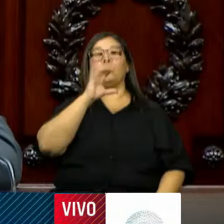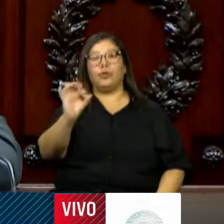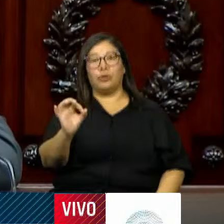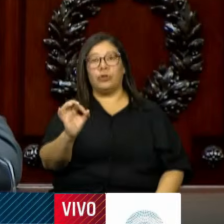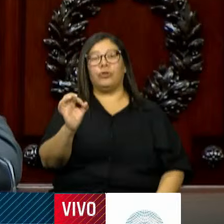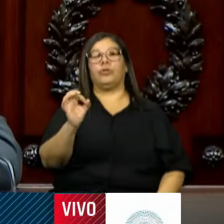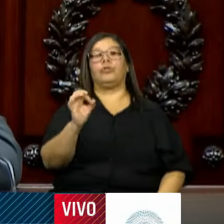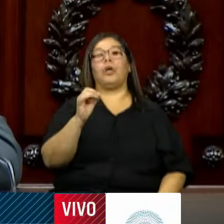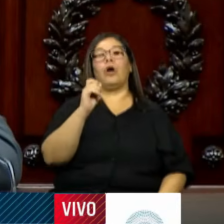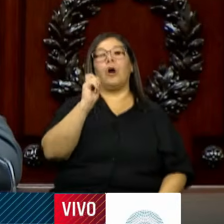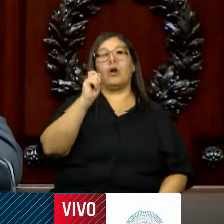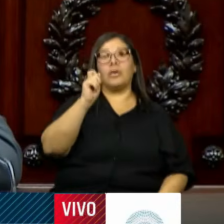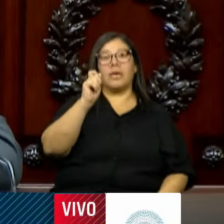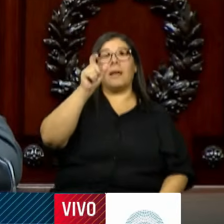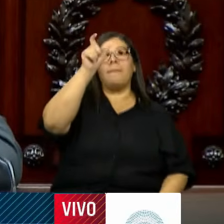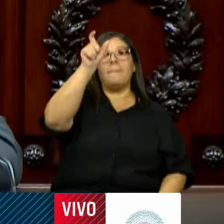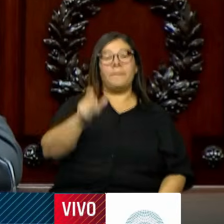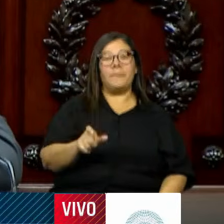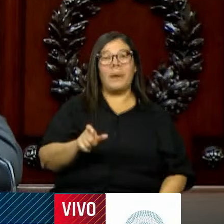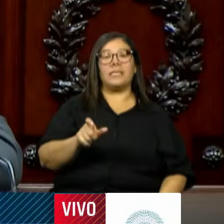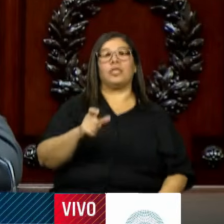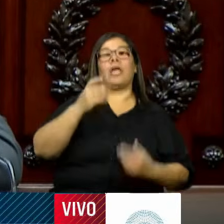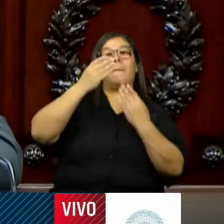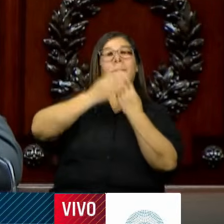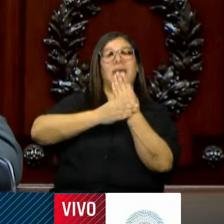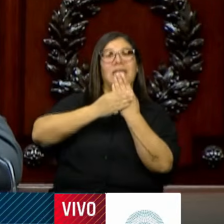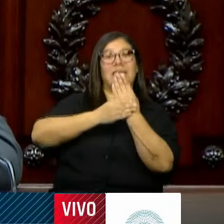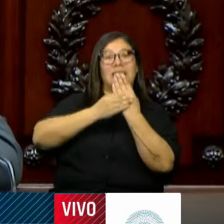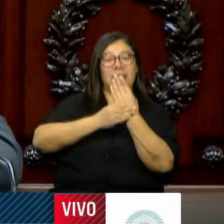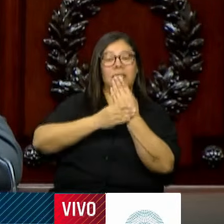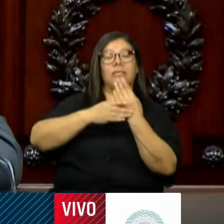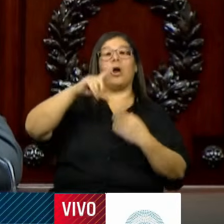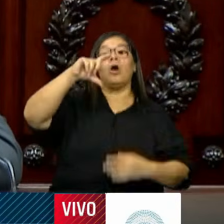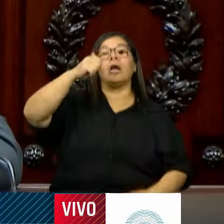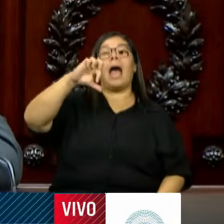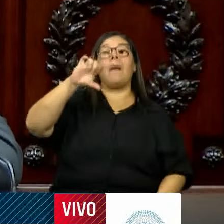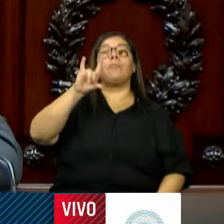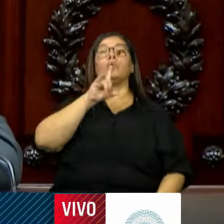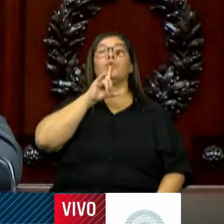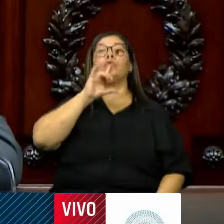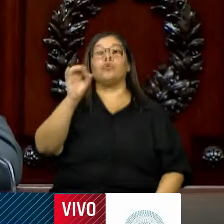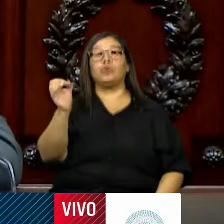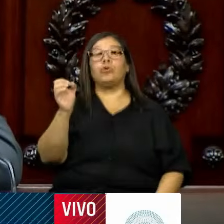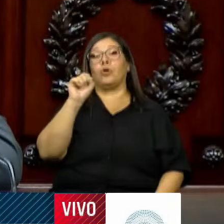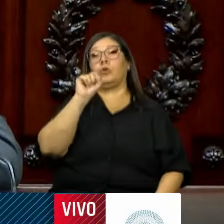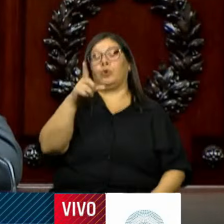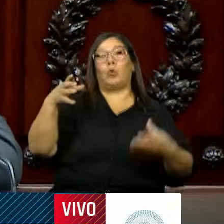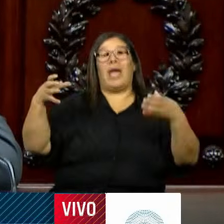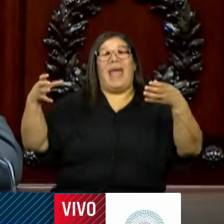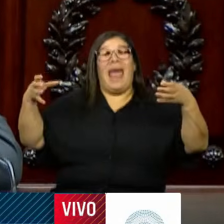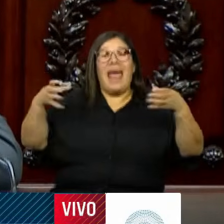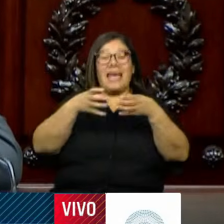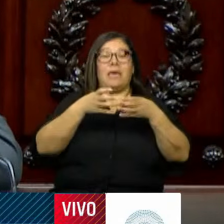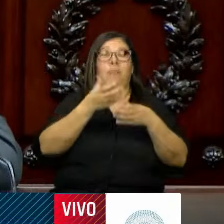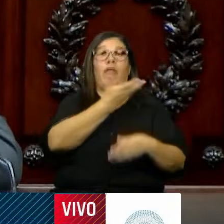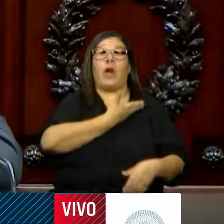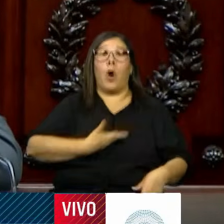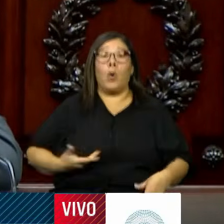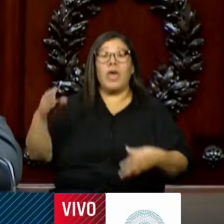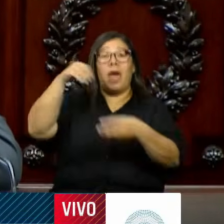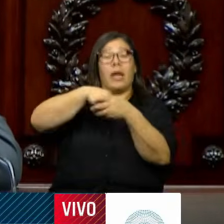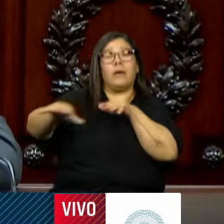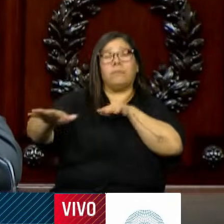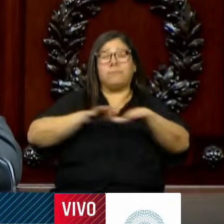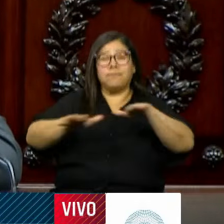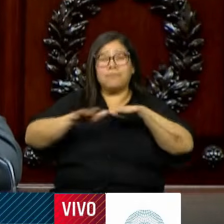conducido por Pablo Quirno, al Ministro de Economía, bajo la dirección de Luis Toto Caputo, y a todo el equipo de gobierno que estuvo